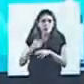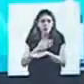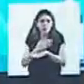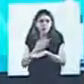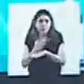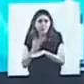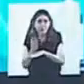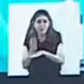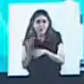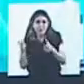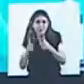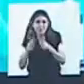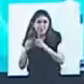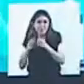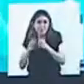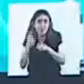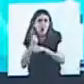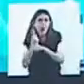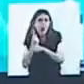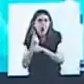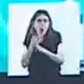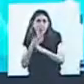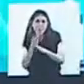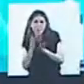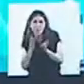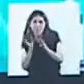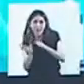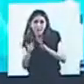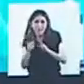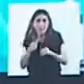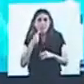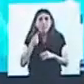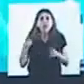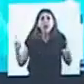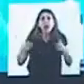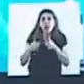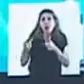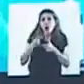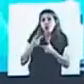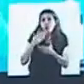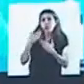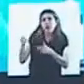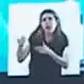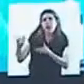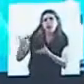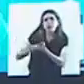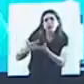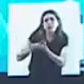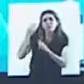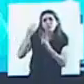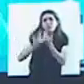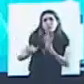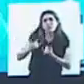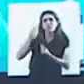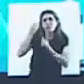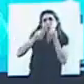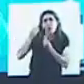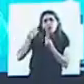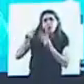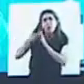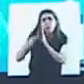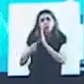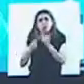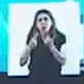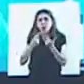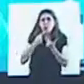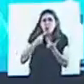parar, porque Córdoba pasó a ser el distrito con mayor cantidad de casos cada 100.000 habitantes de toda la